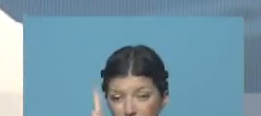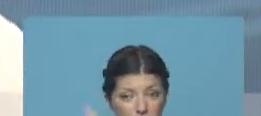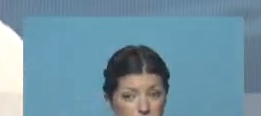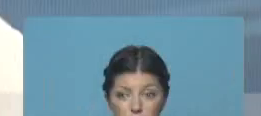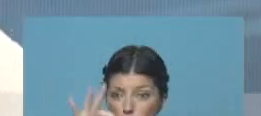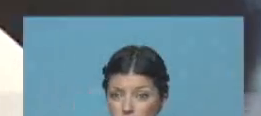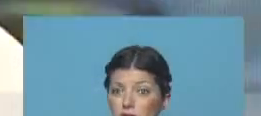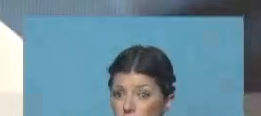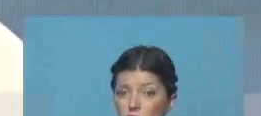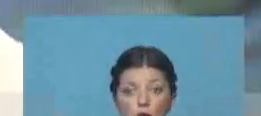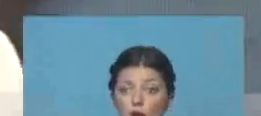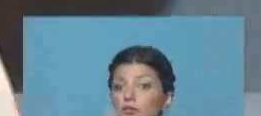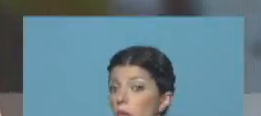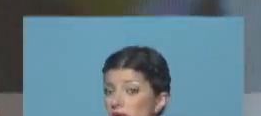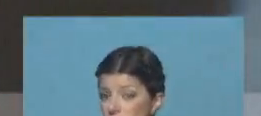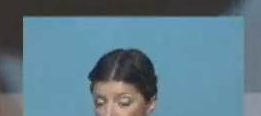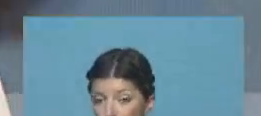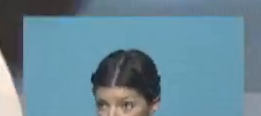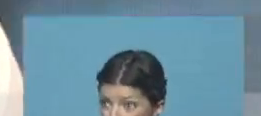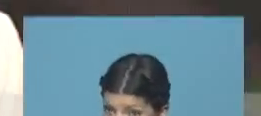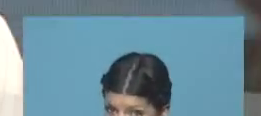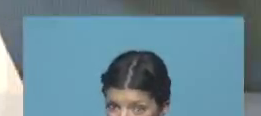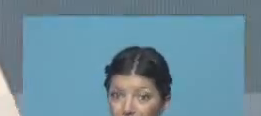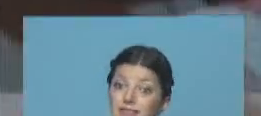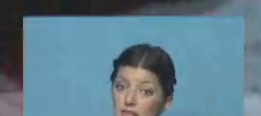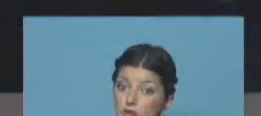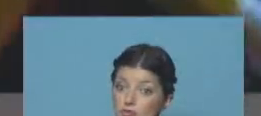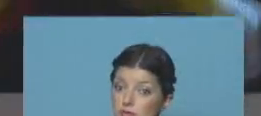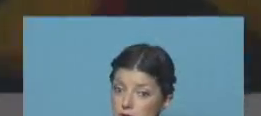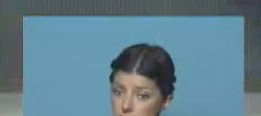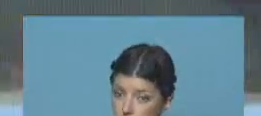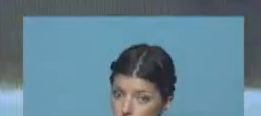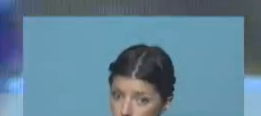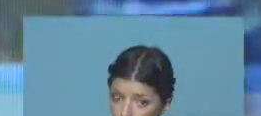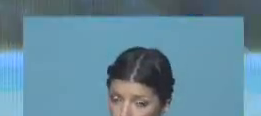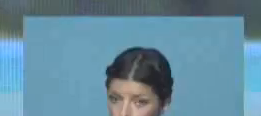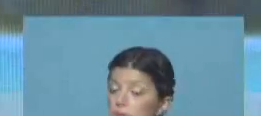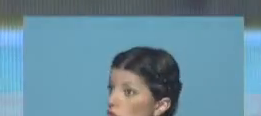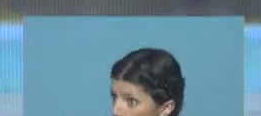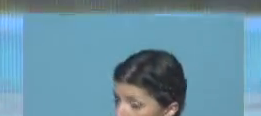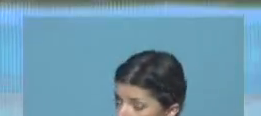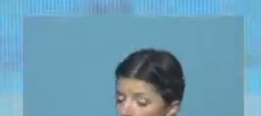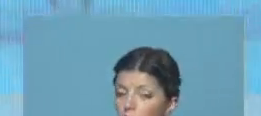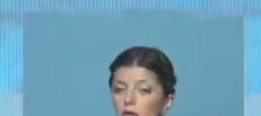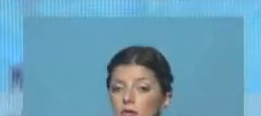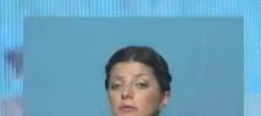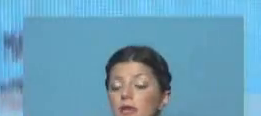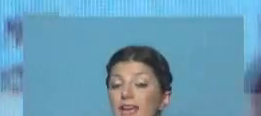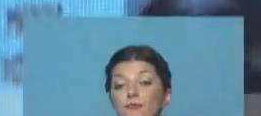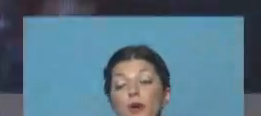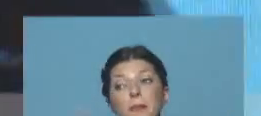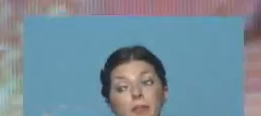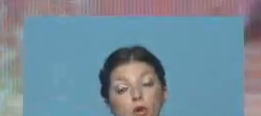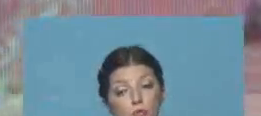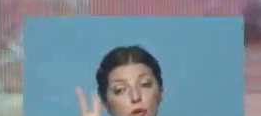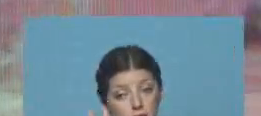los que dicen no se lo pueden llevar porque lo estamos atendiendo, Sí, sí. esas denuncias están a la orden por del día supuesto, y son el informe dramáticas. de Lo que Amnistía mencionabas.